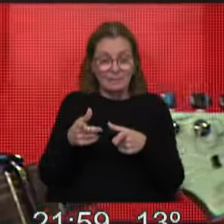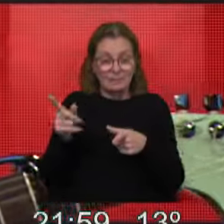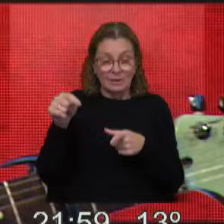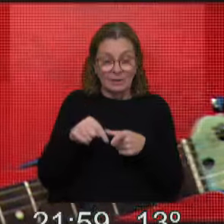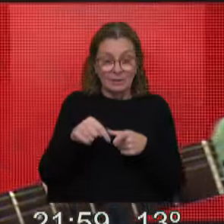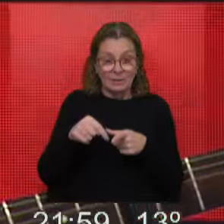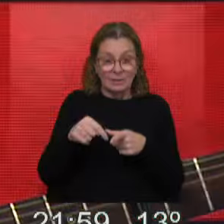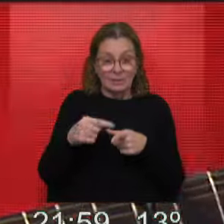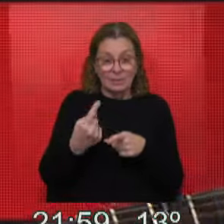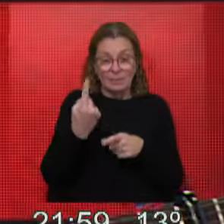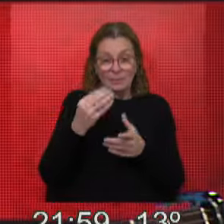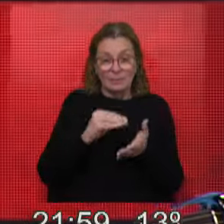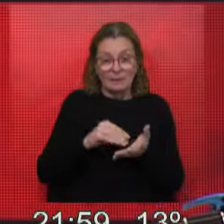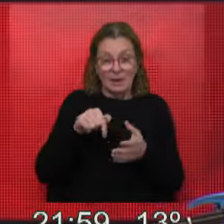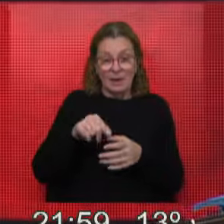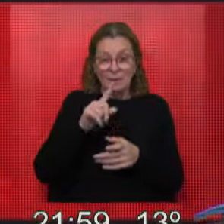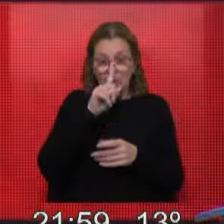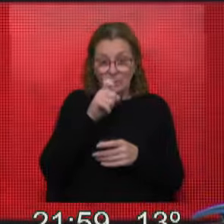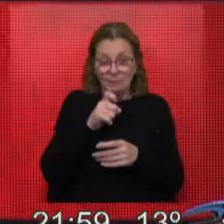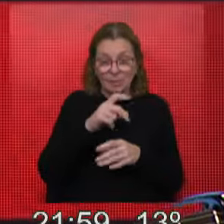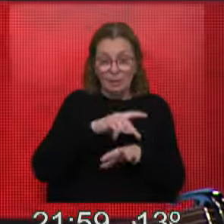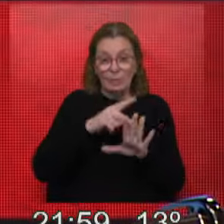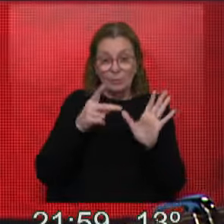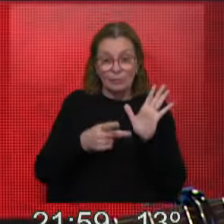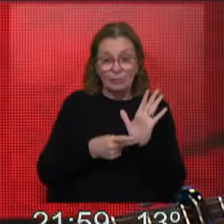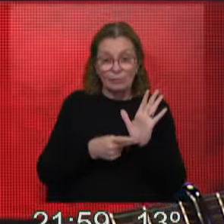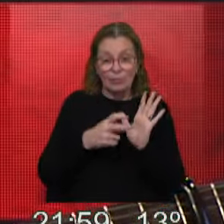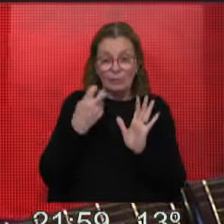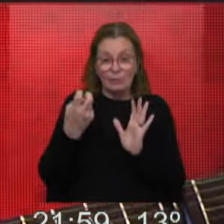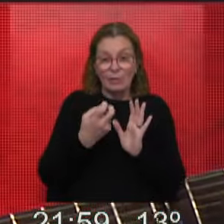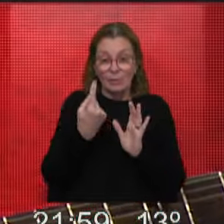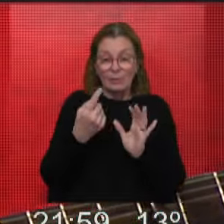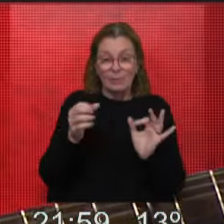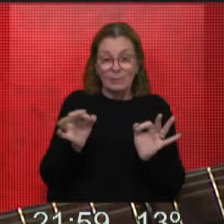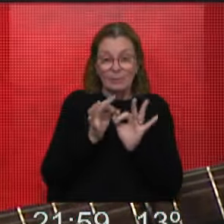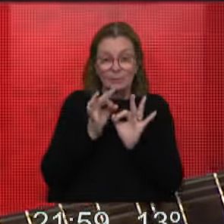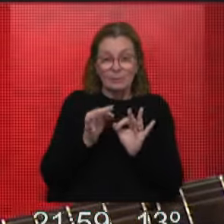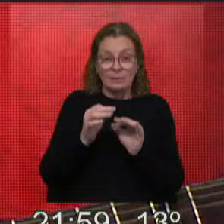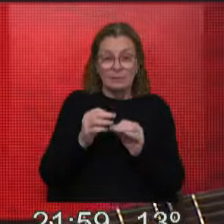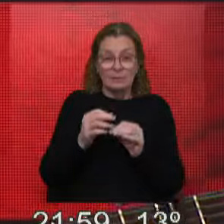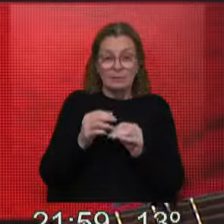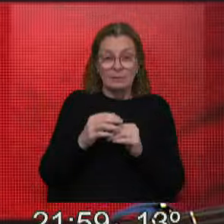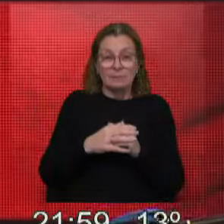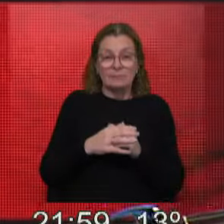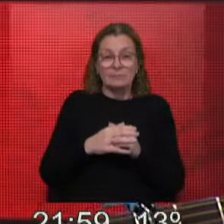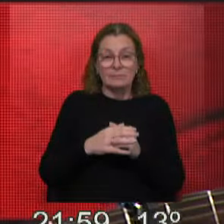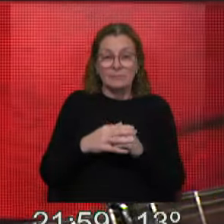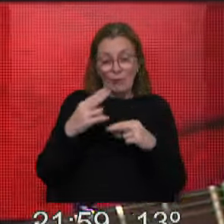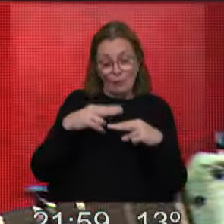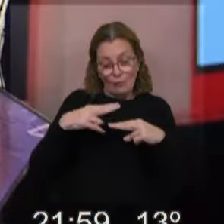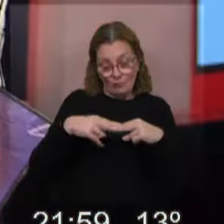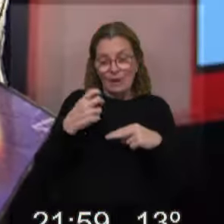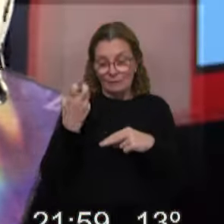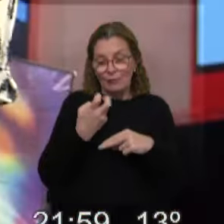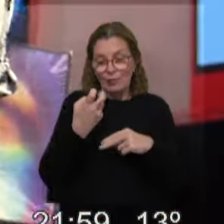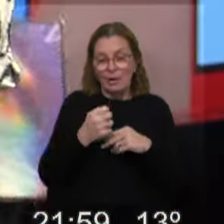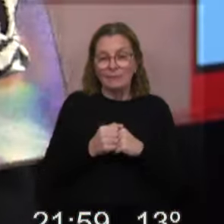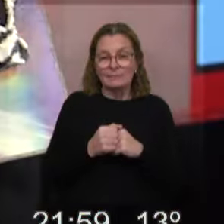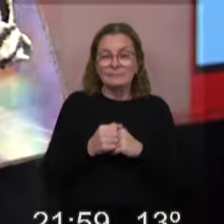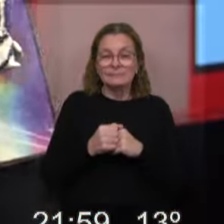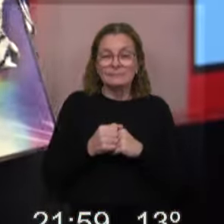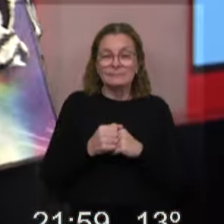a hacer su debut y lo va a hacer acá en Montevideo con su proyecto. Pueden buscar, hay una canción subida en Spotify, Waliche Jaycee. Está bueno. Excelente, dicho todo.